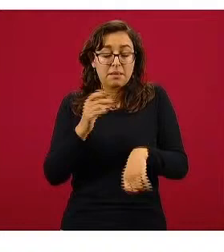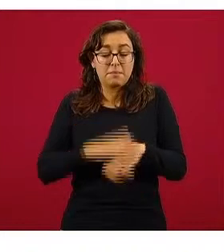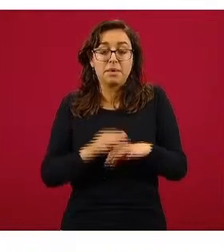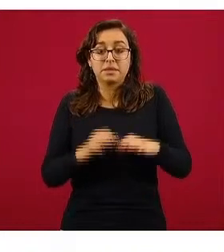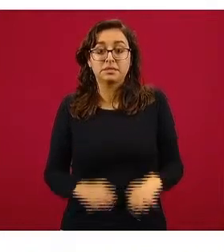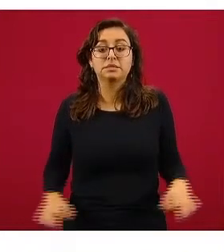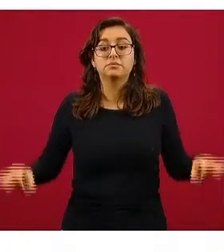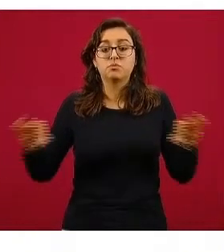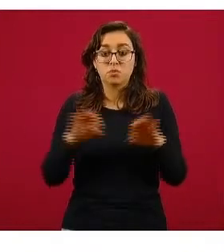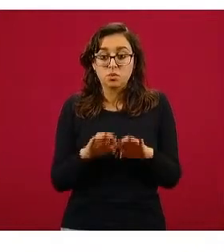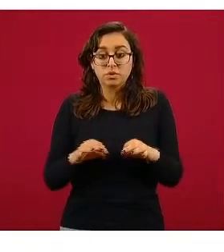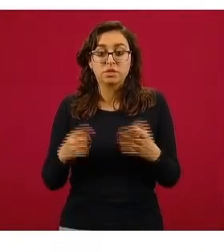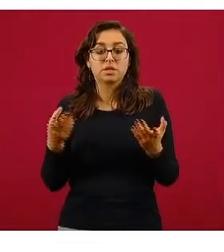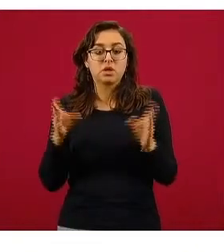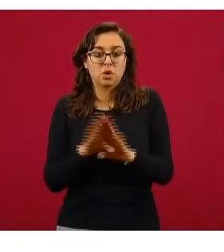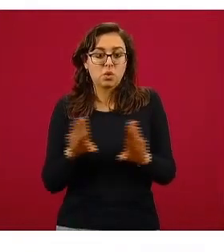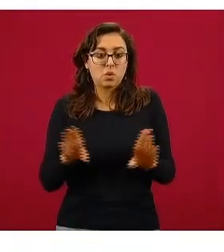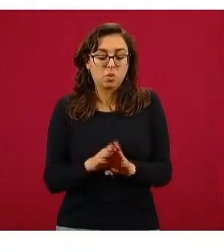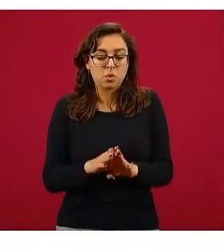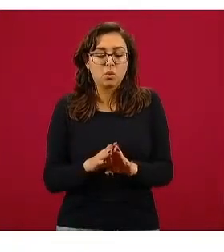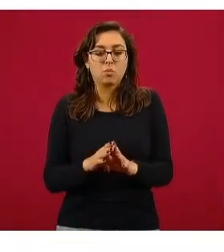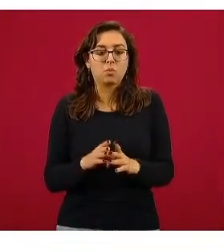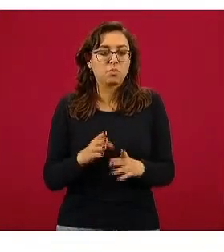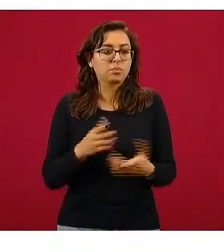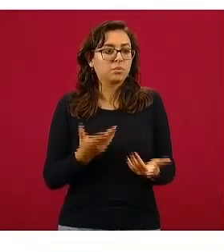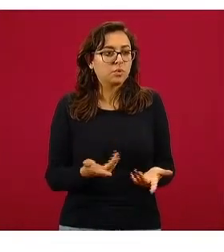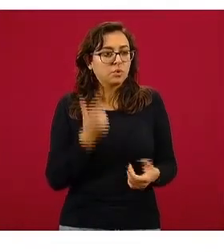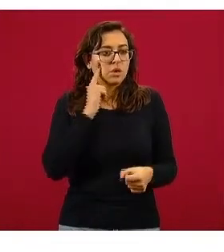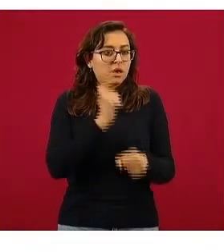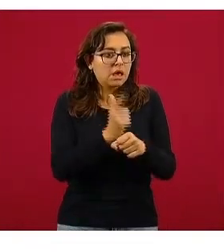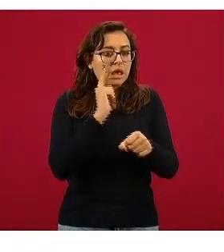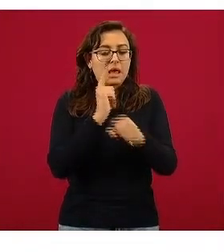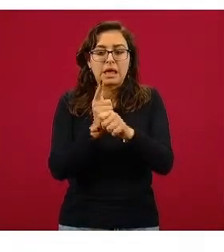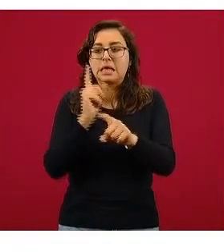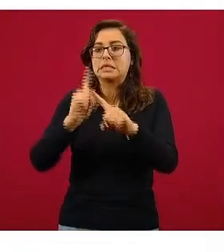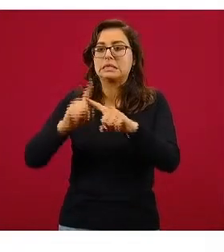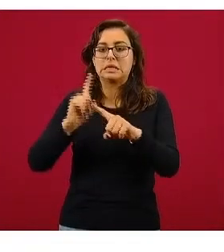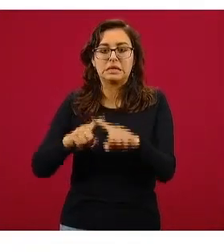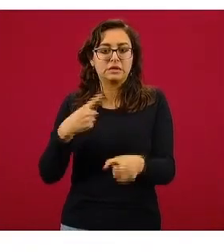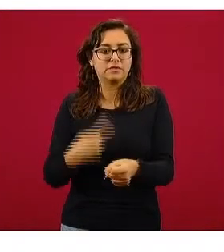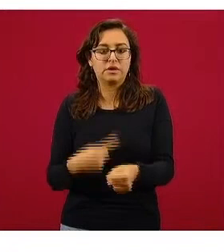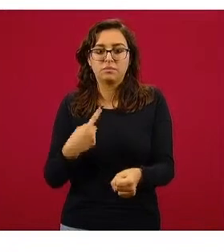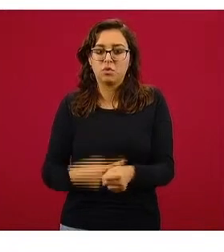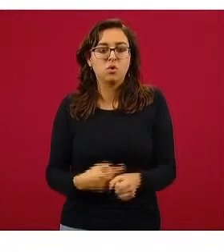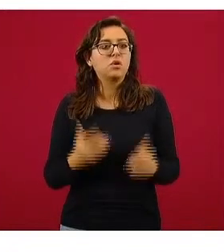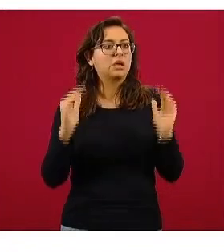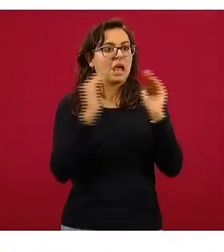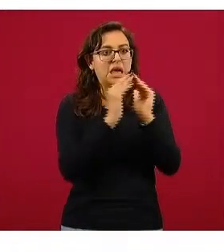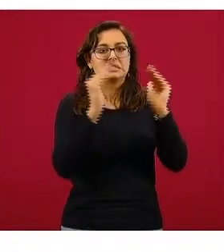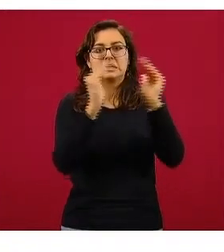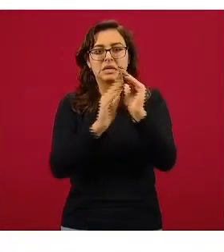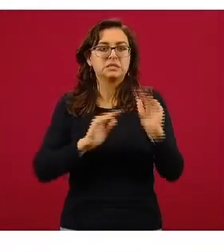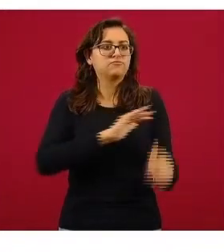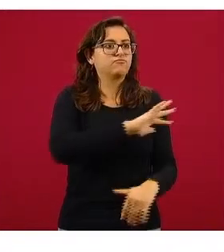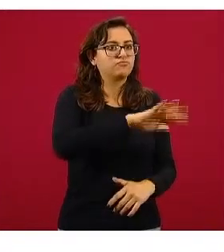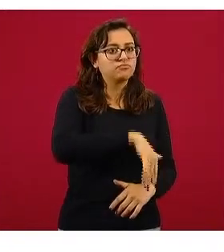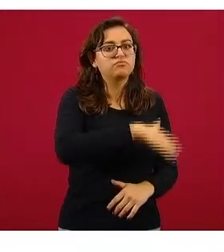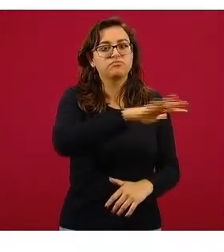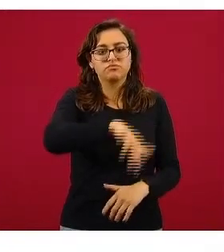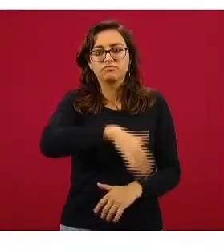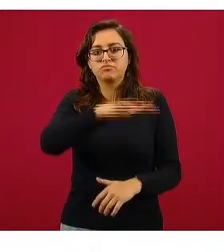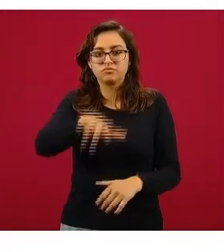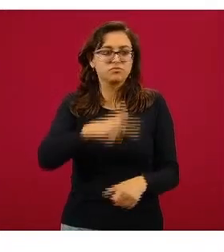en los rastreos. La idea es hacer estos grandes barridos casa por casa en zonas prioritarias,